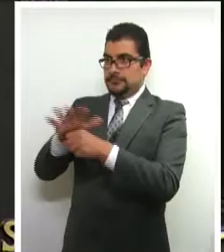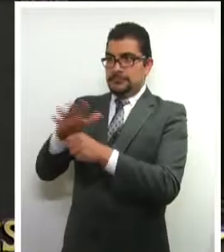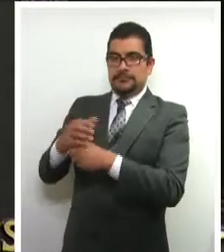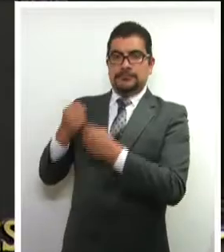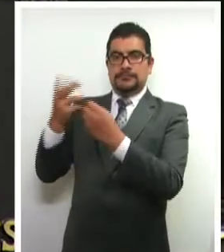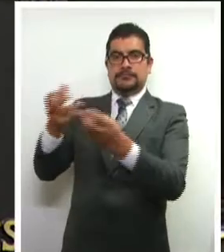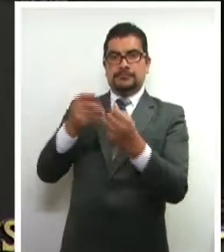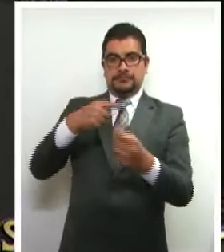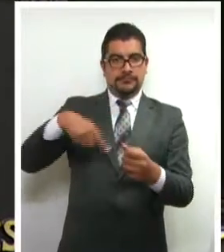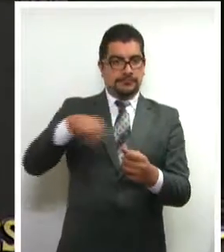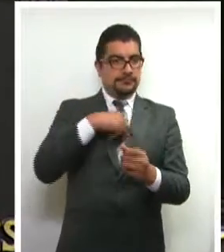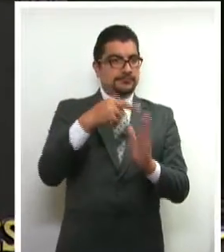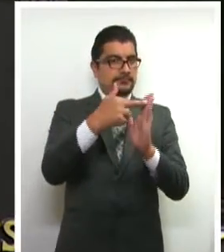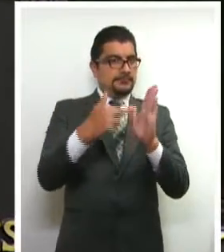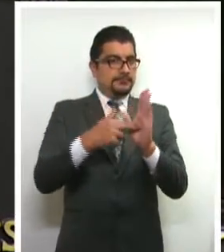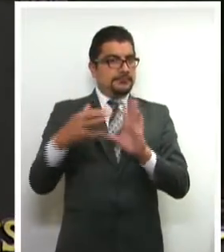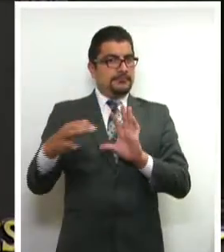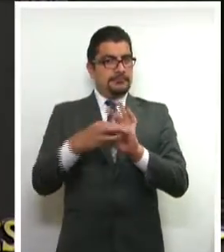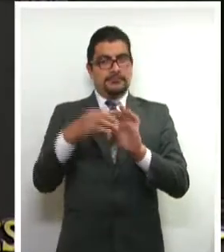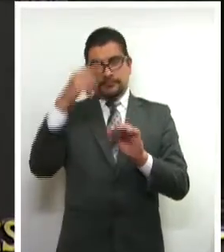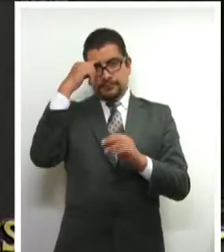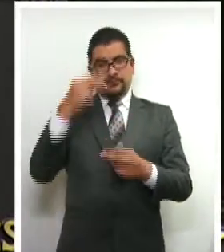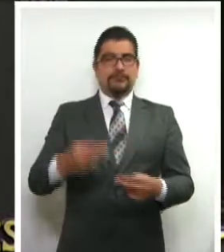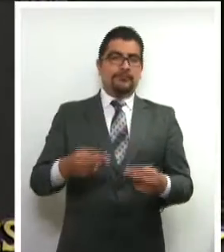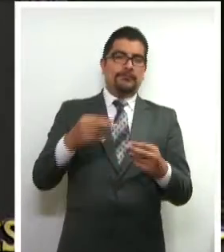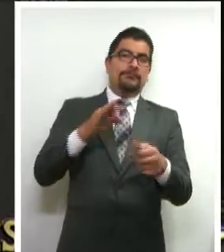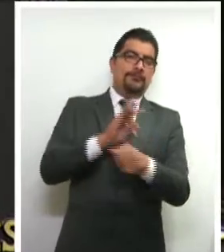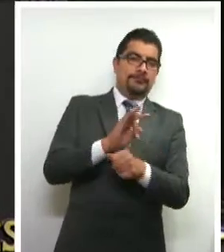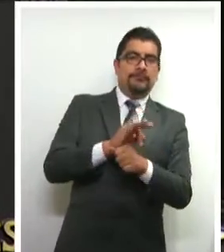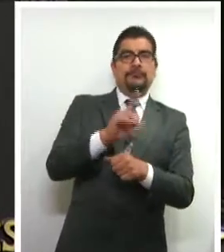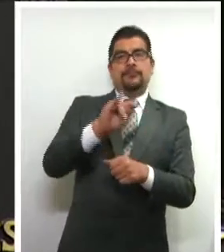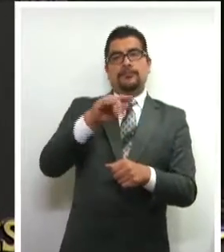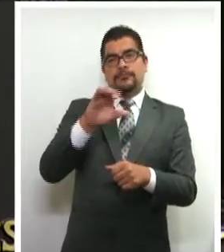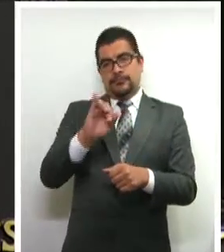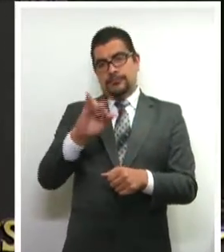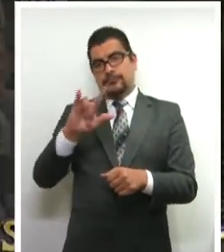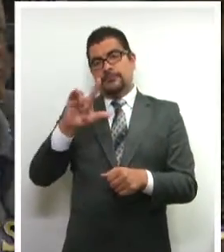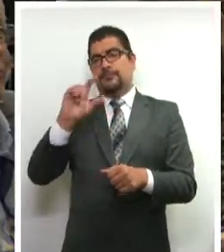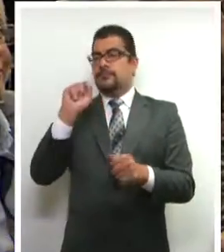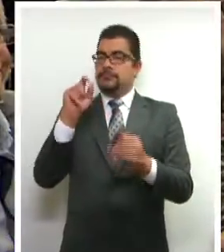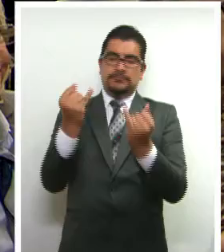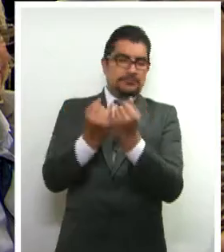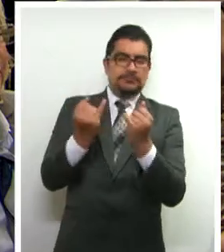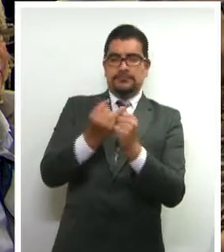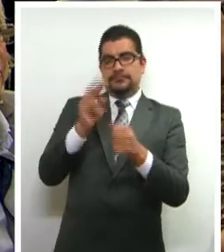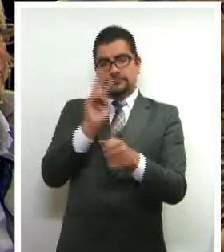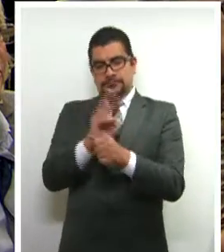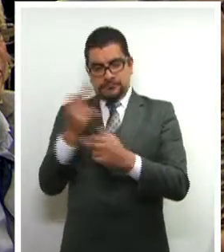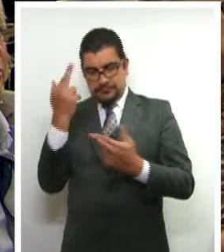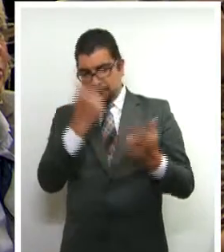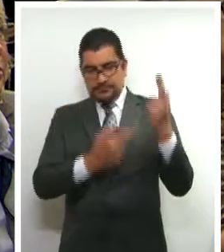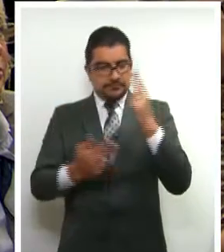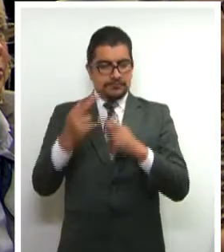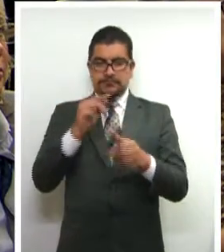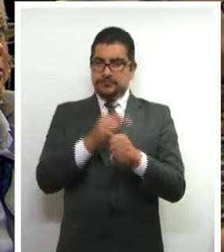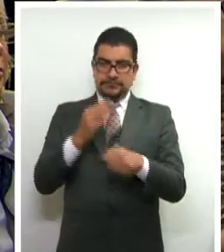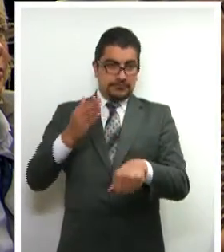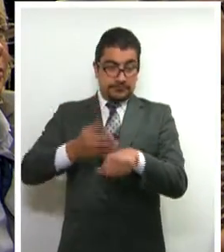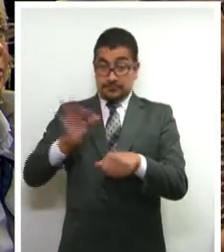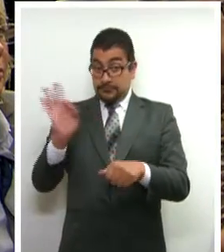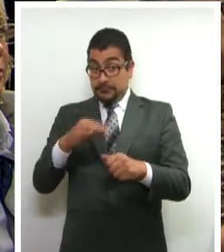que mandaten los temas de establecimientos mercantiles, protección civil y ambientales sean verificadas, vigiladas y sancionadas en caso